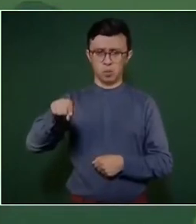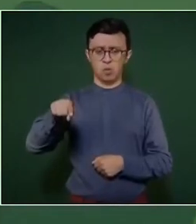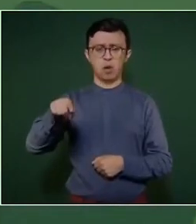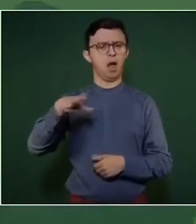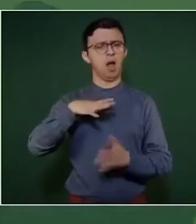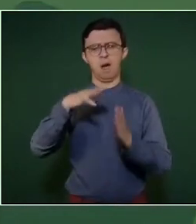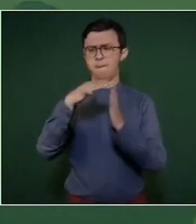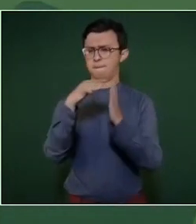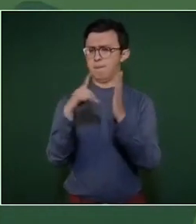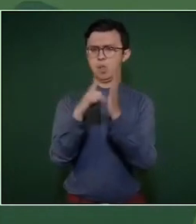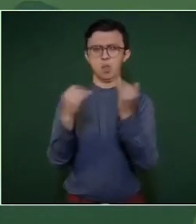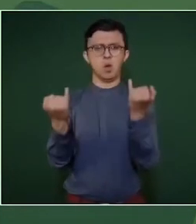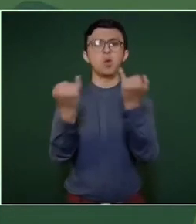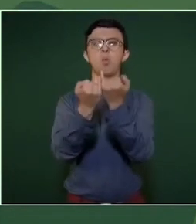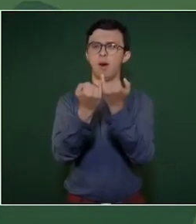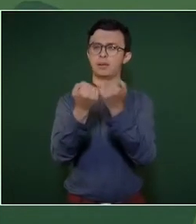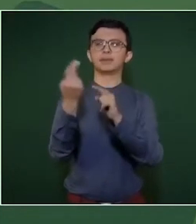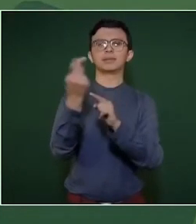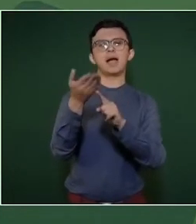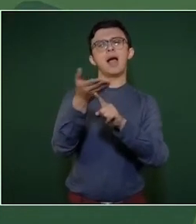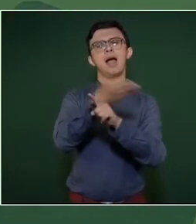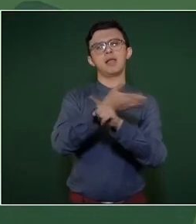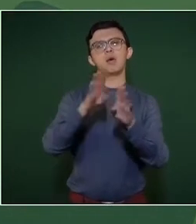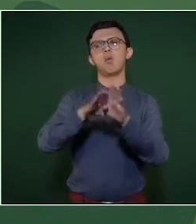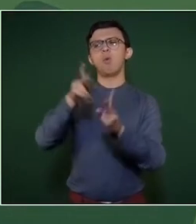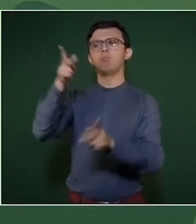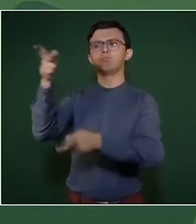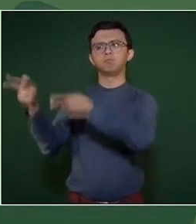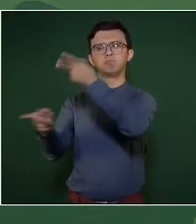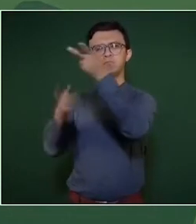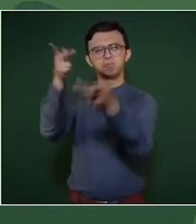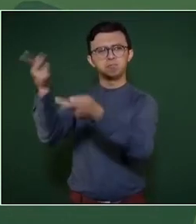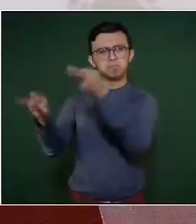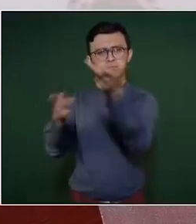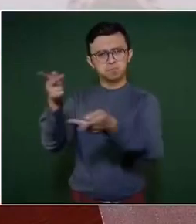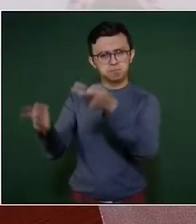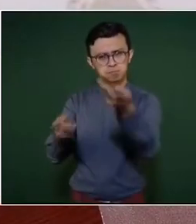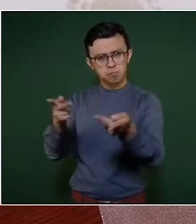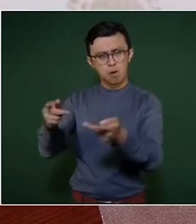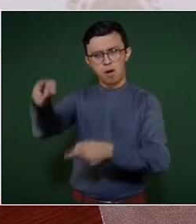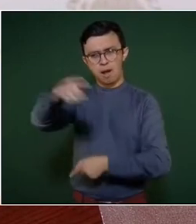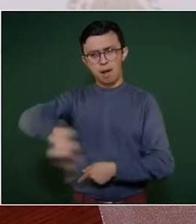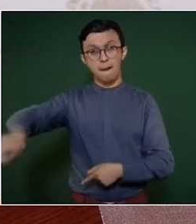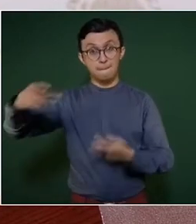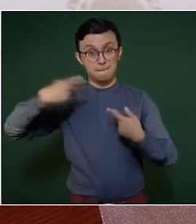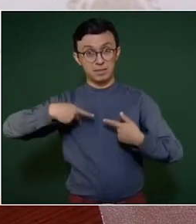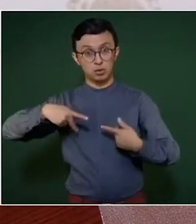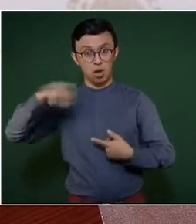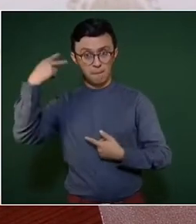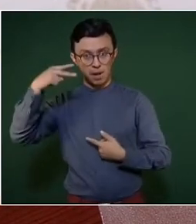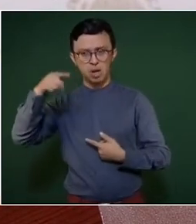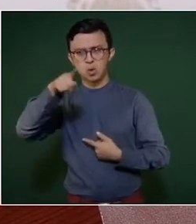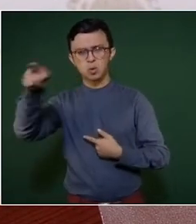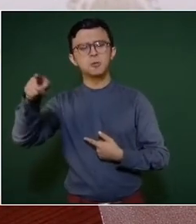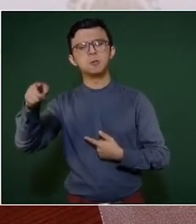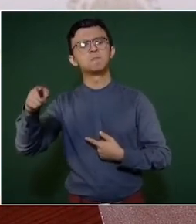Se tiene que hacer una encuesta y van a ser los veracruzanos los que van a decidir.